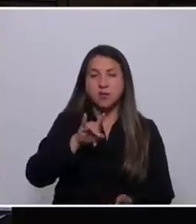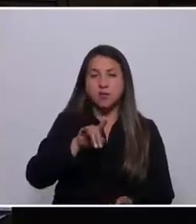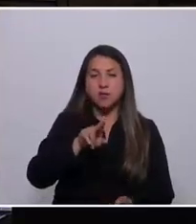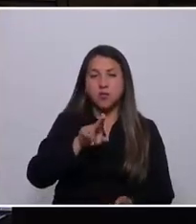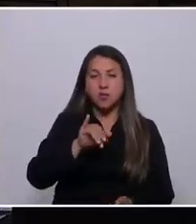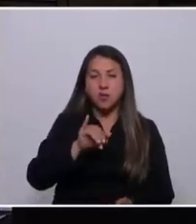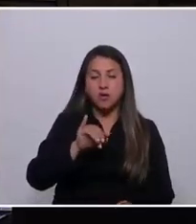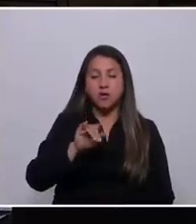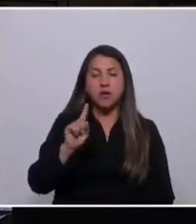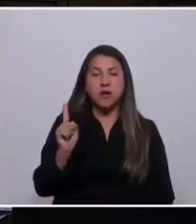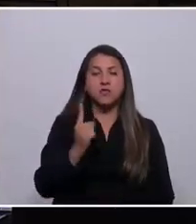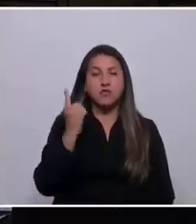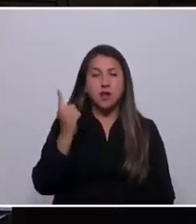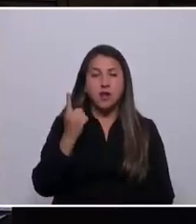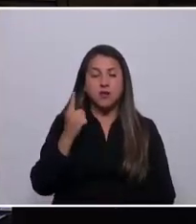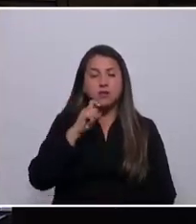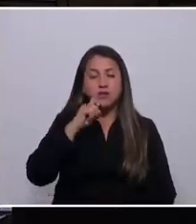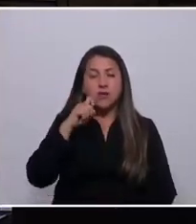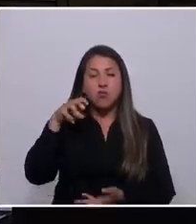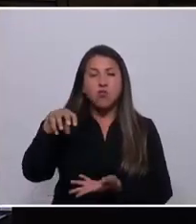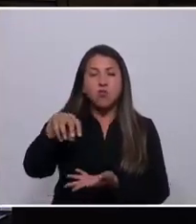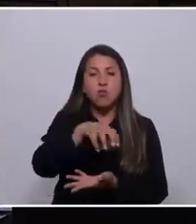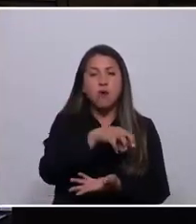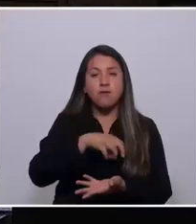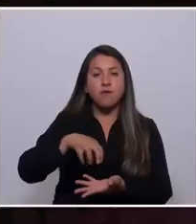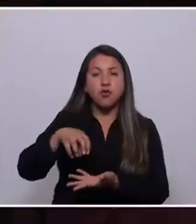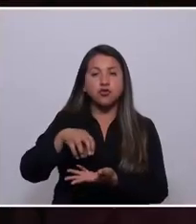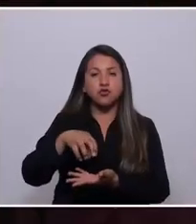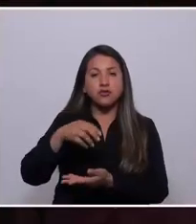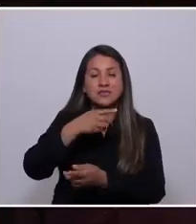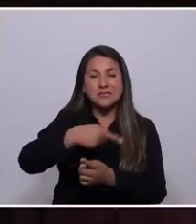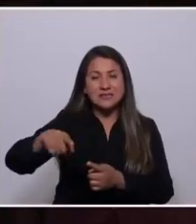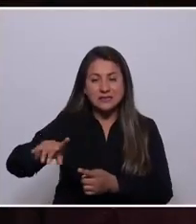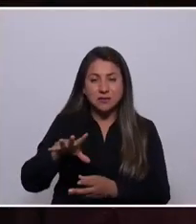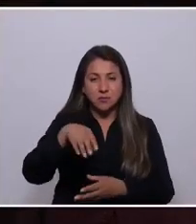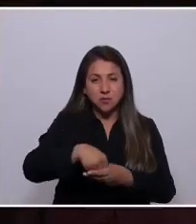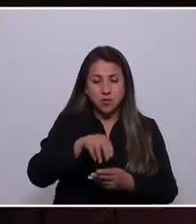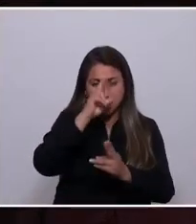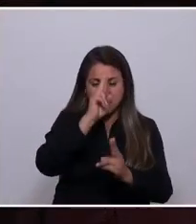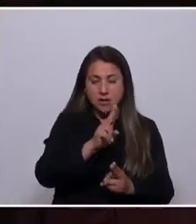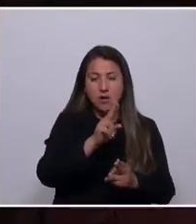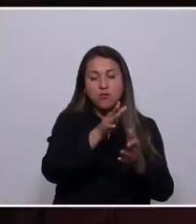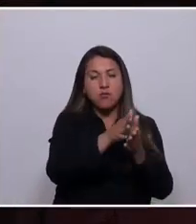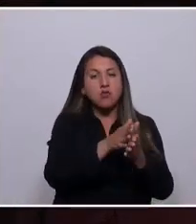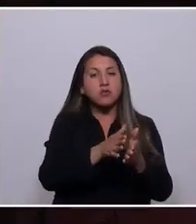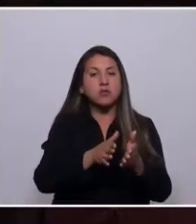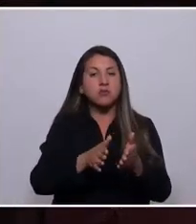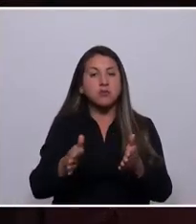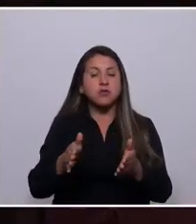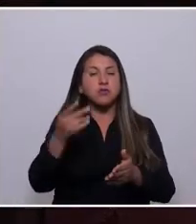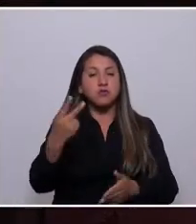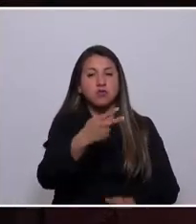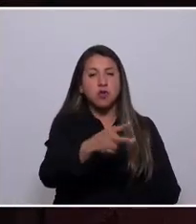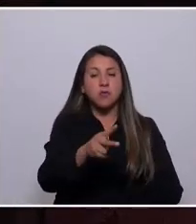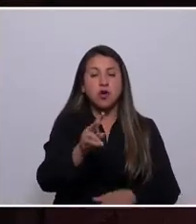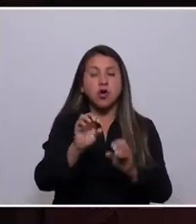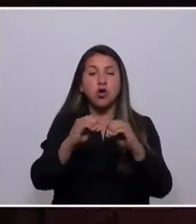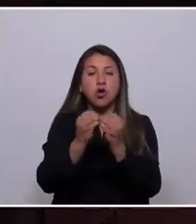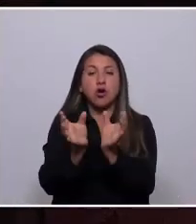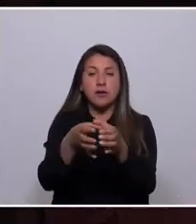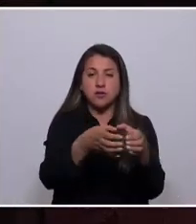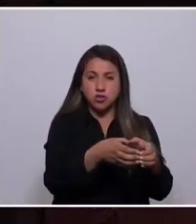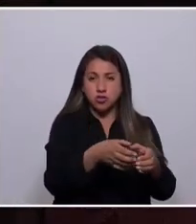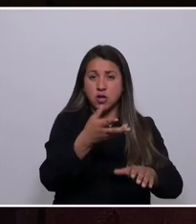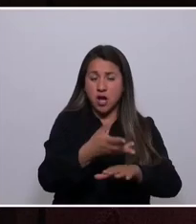en el artículo 6, en la letra A, que es respetar los procedimientos o las formas propias de organización. Pero yo creo que hay